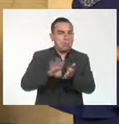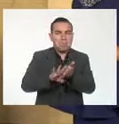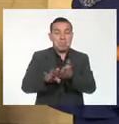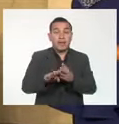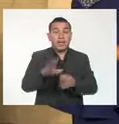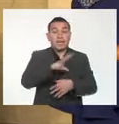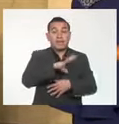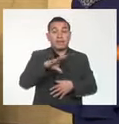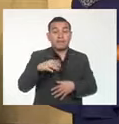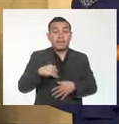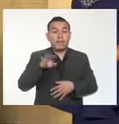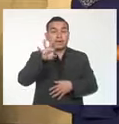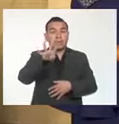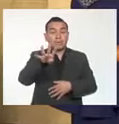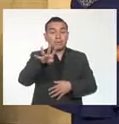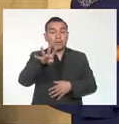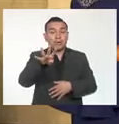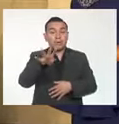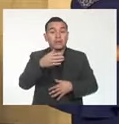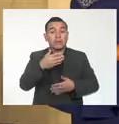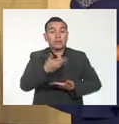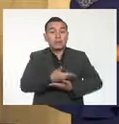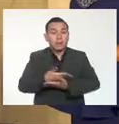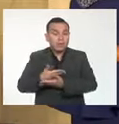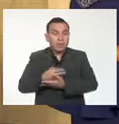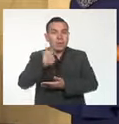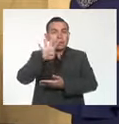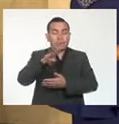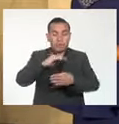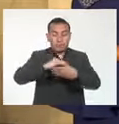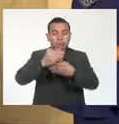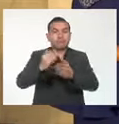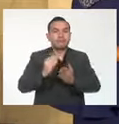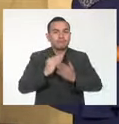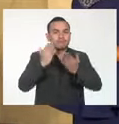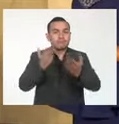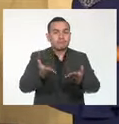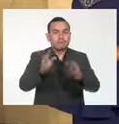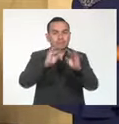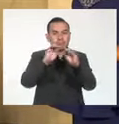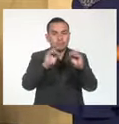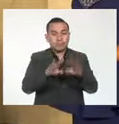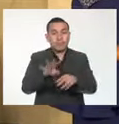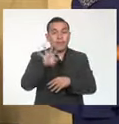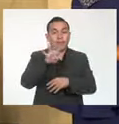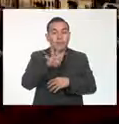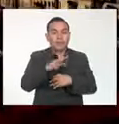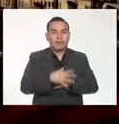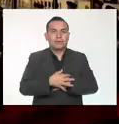una familia tiene 4 hijos en la escuela, recibirá 4 computadoras. Con internet las 4.